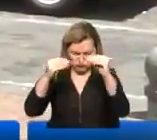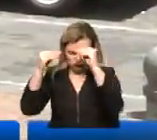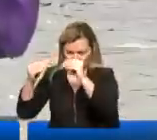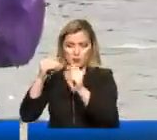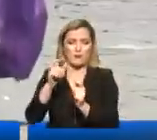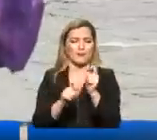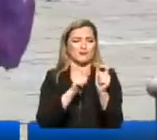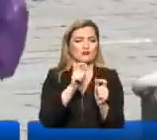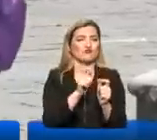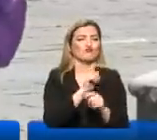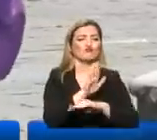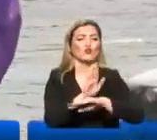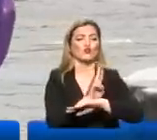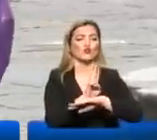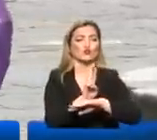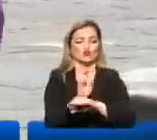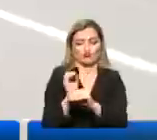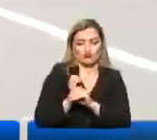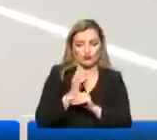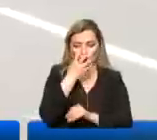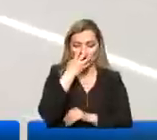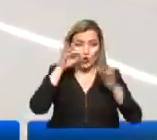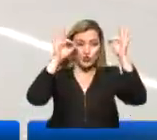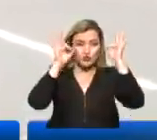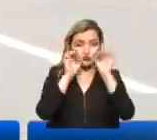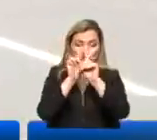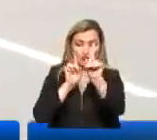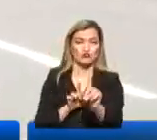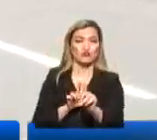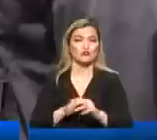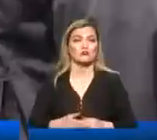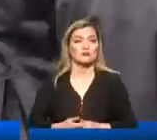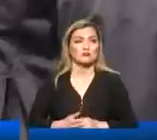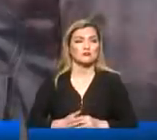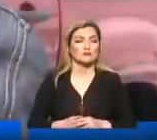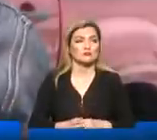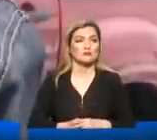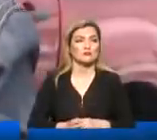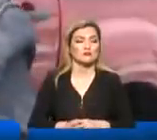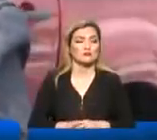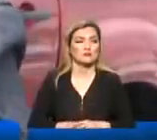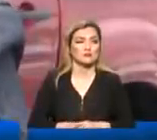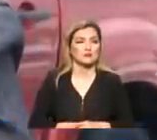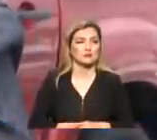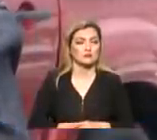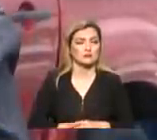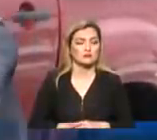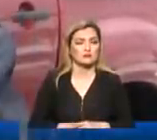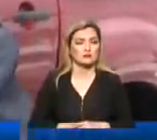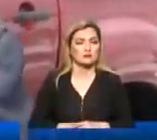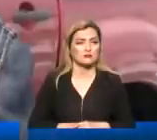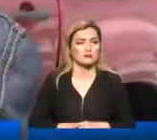a la ciudadanía sobre el uso obligatorio de mascarilla y el distanciamiento social. En el que vamos a tener